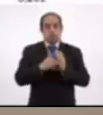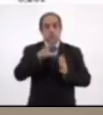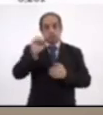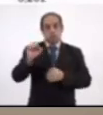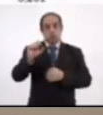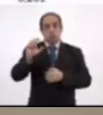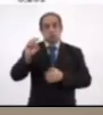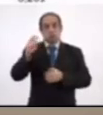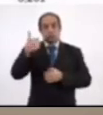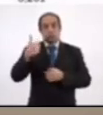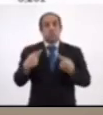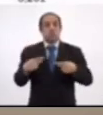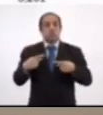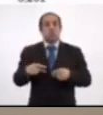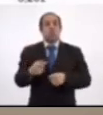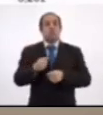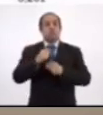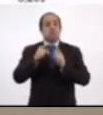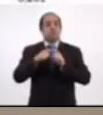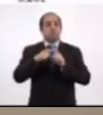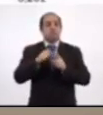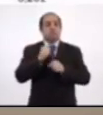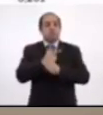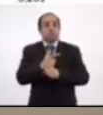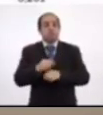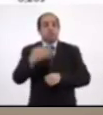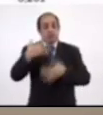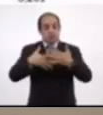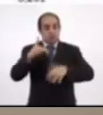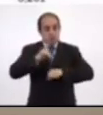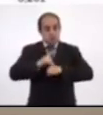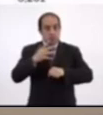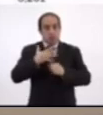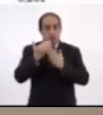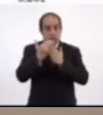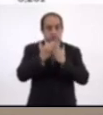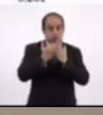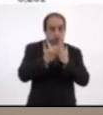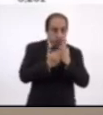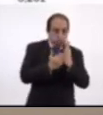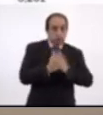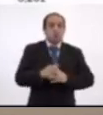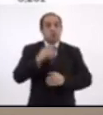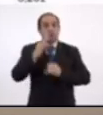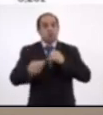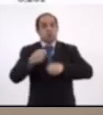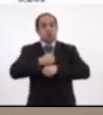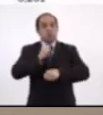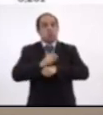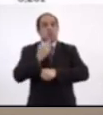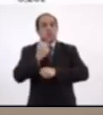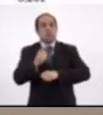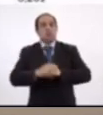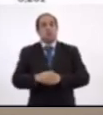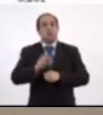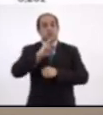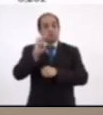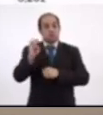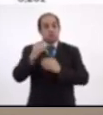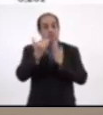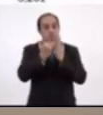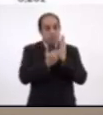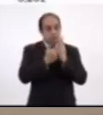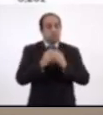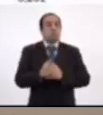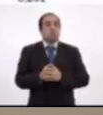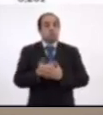10.576 personas positivas identificadas en un periodo de 15 días y ha venido bajando de manera consecutiva y esta última semana también con una mejoría de 300 menos